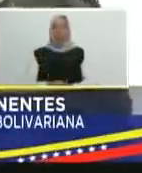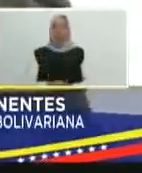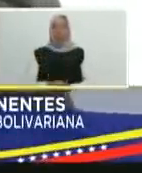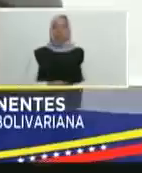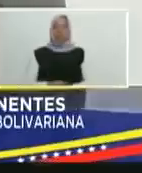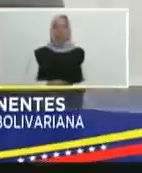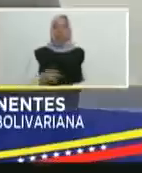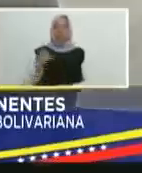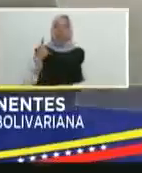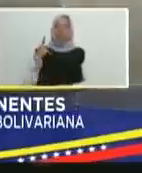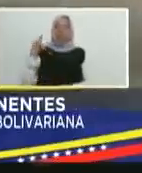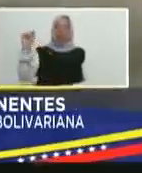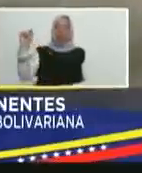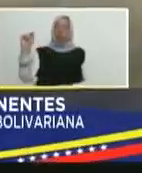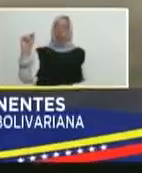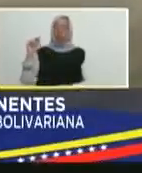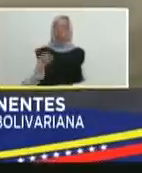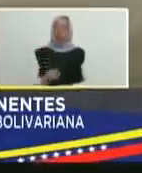izquierda.